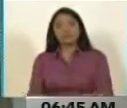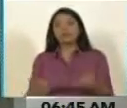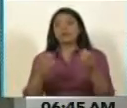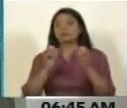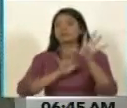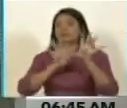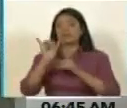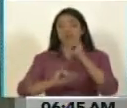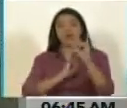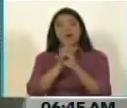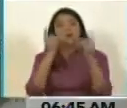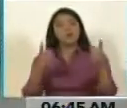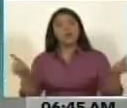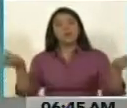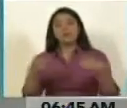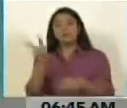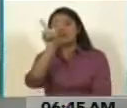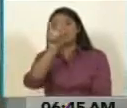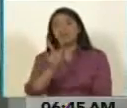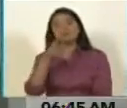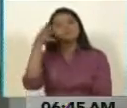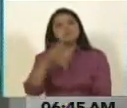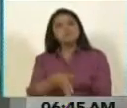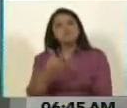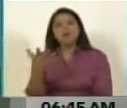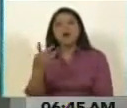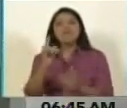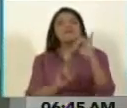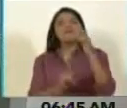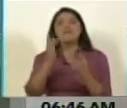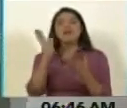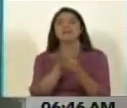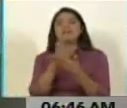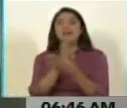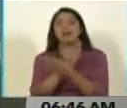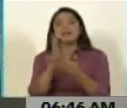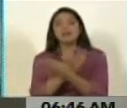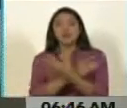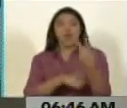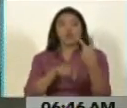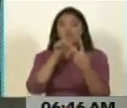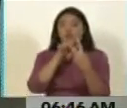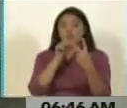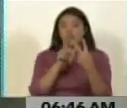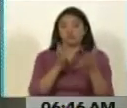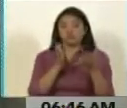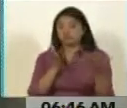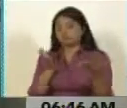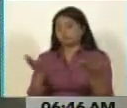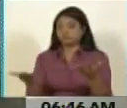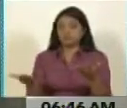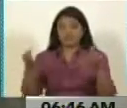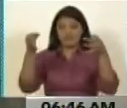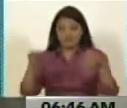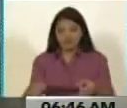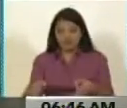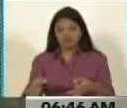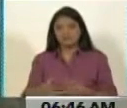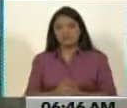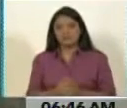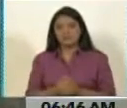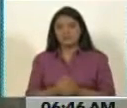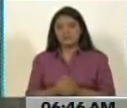de la música venezolana que sucede a la Feria Internacional del Libro son dos espacios para consolidar la